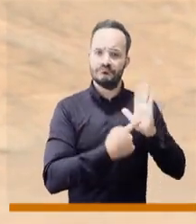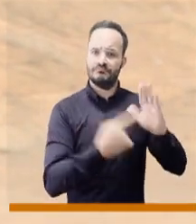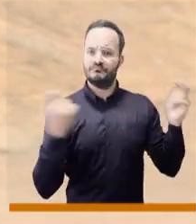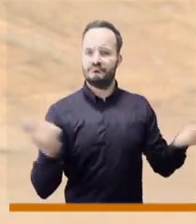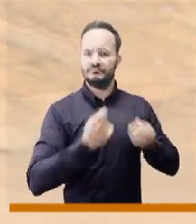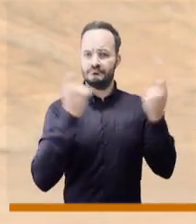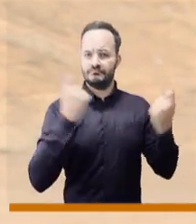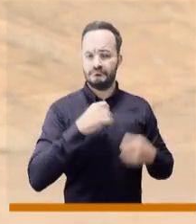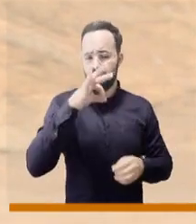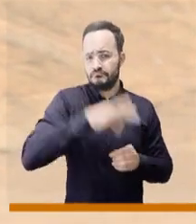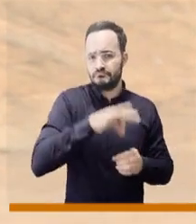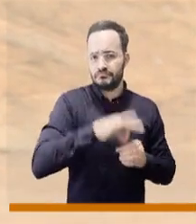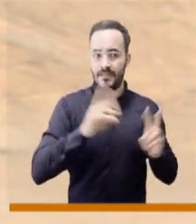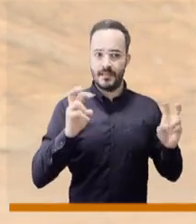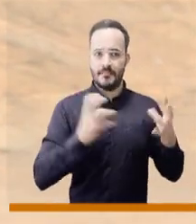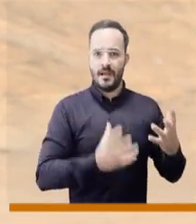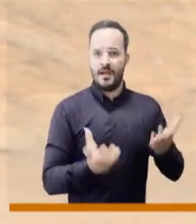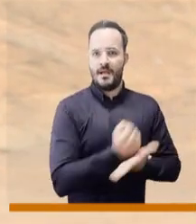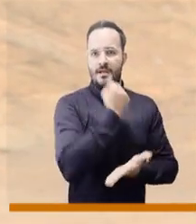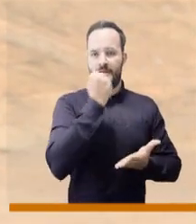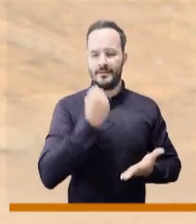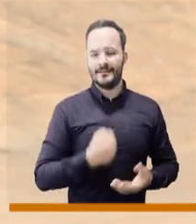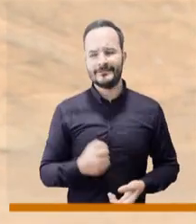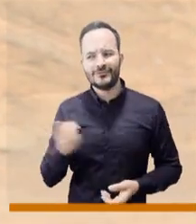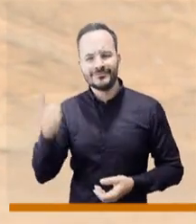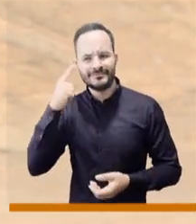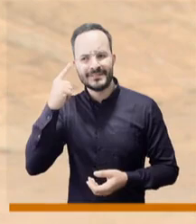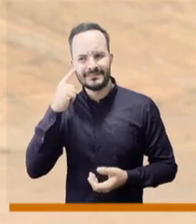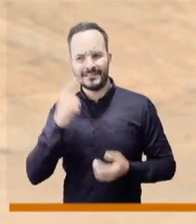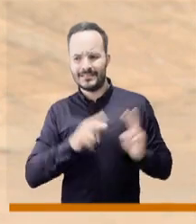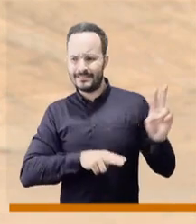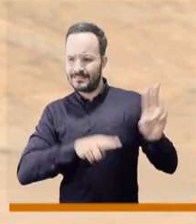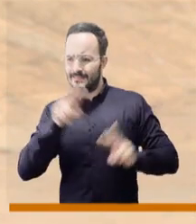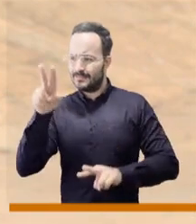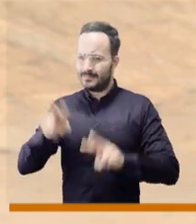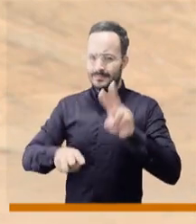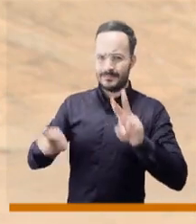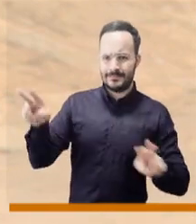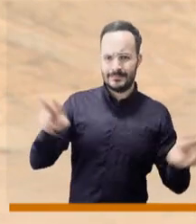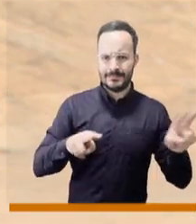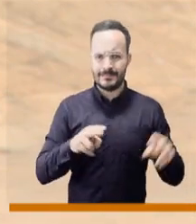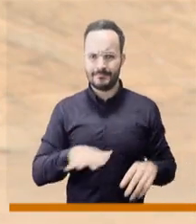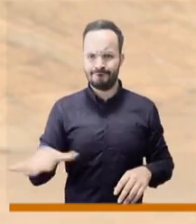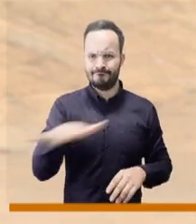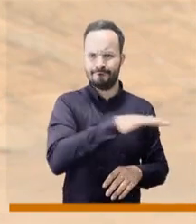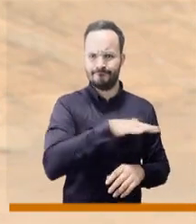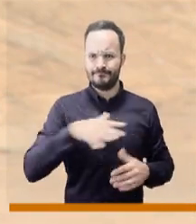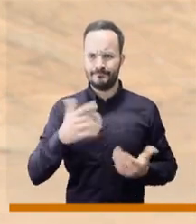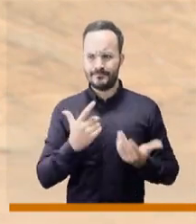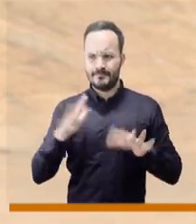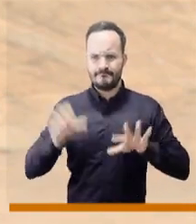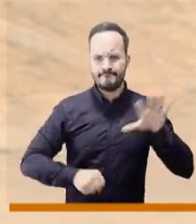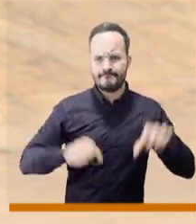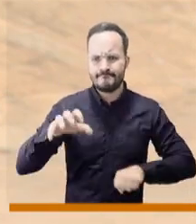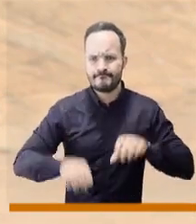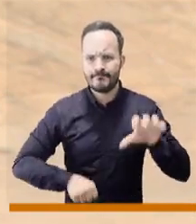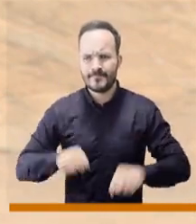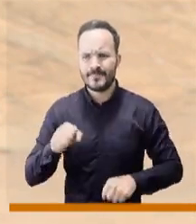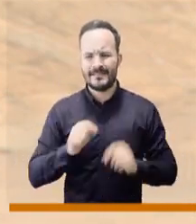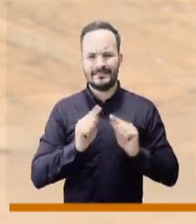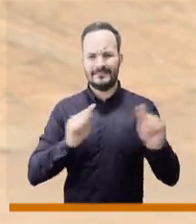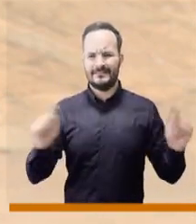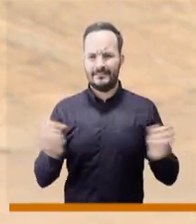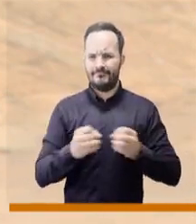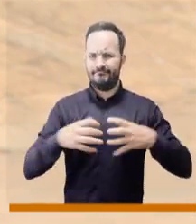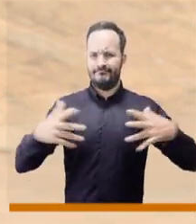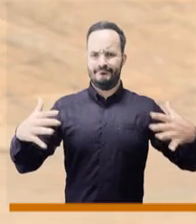para posar de políticamente correcto, cómo evitar, concejala, esa usurpación que está ocurriendo y que ustedes han visto también